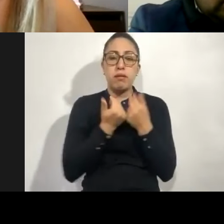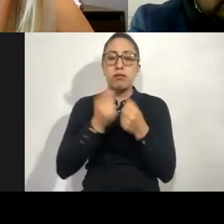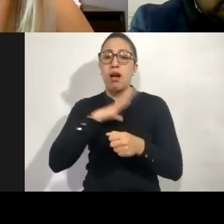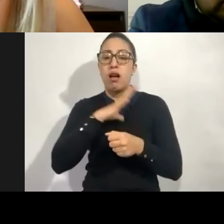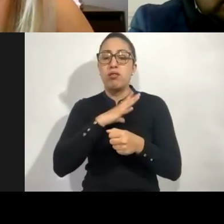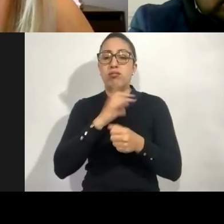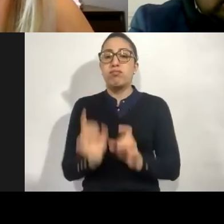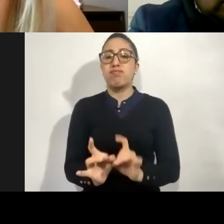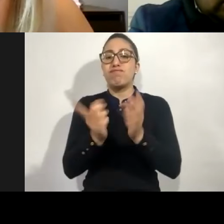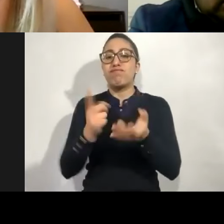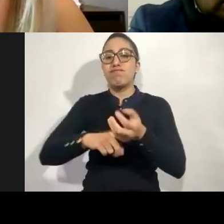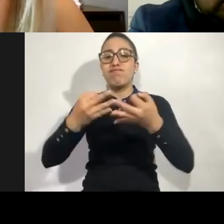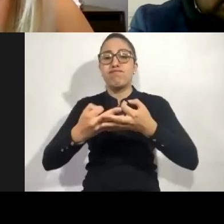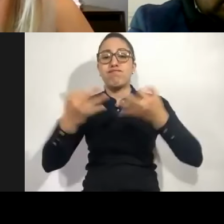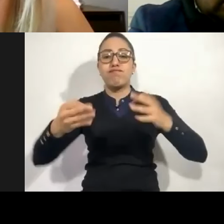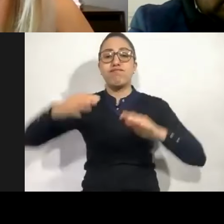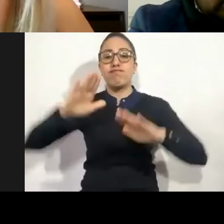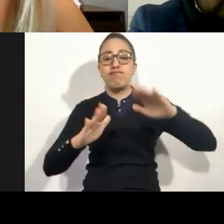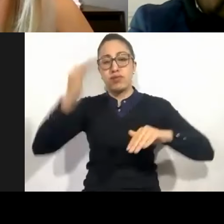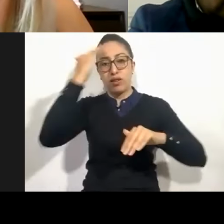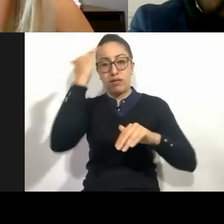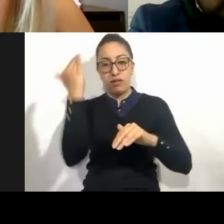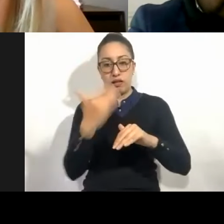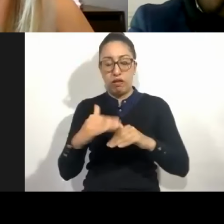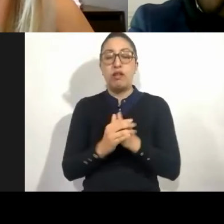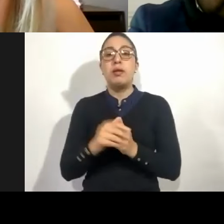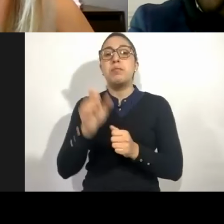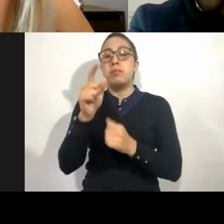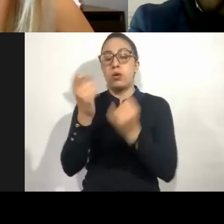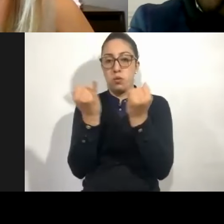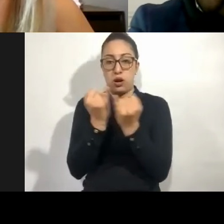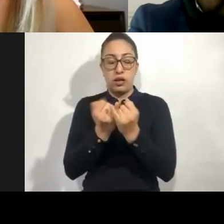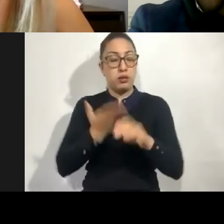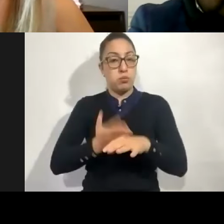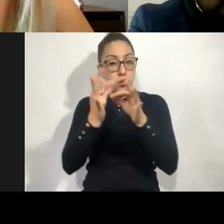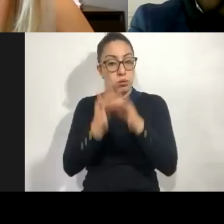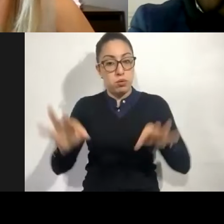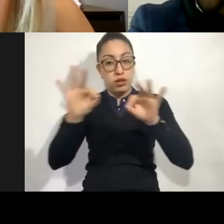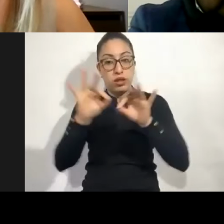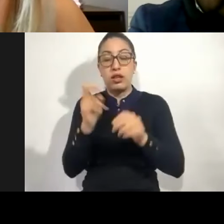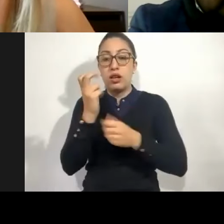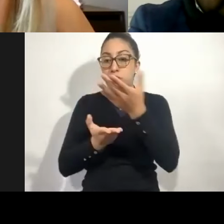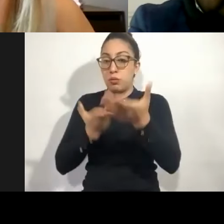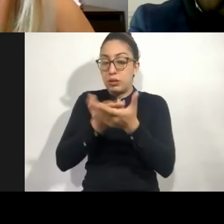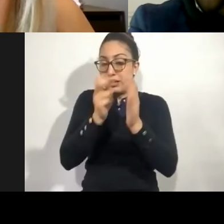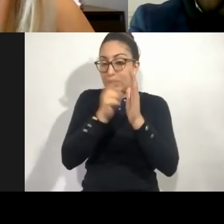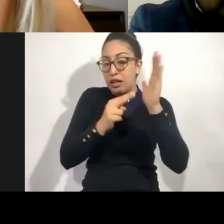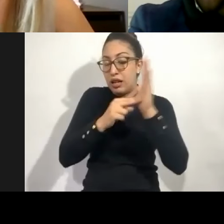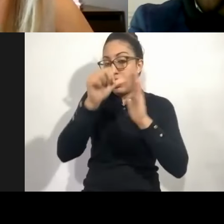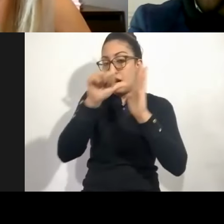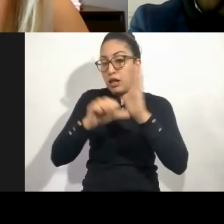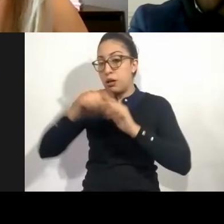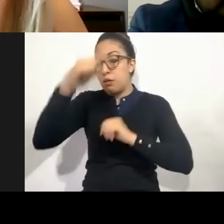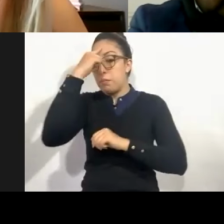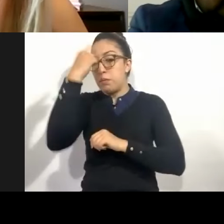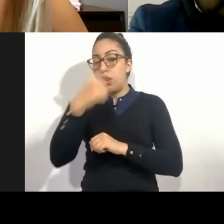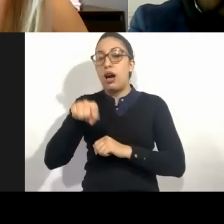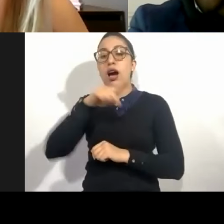el suelo. De igual forma, son importantes las reformas a las condiciones legales que permiten